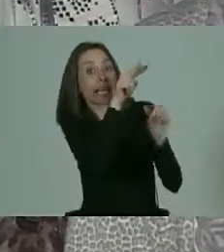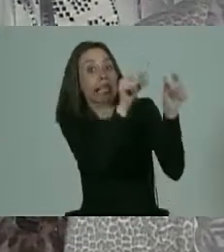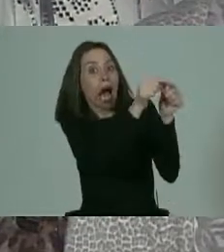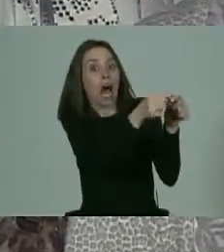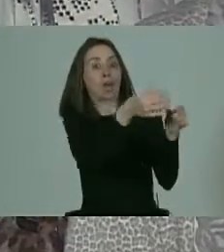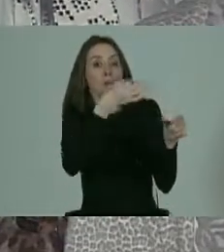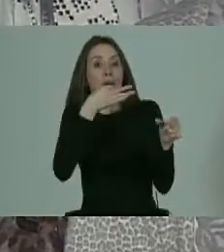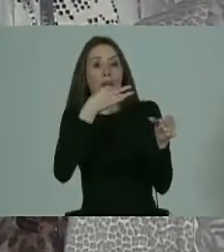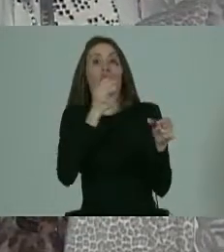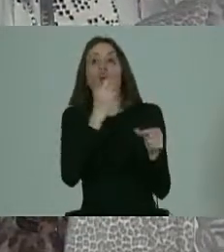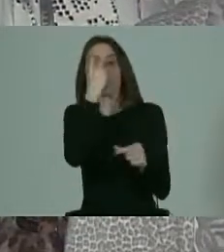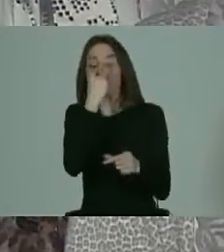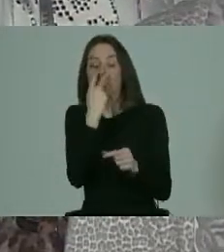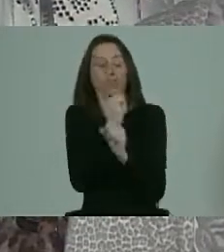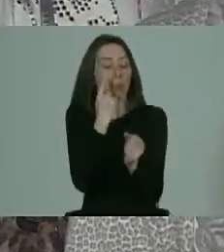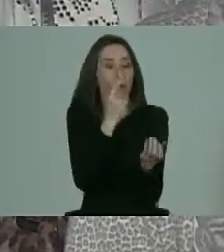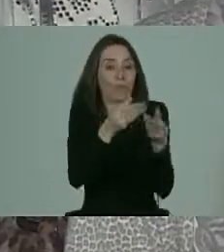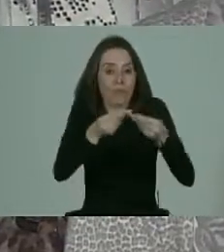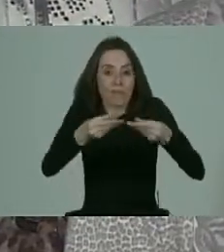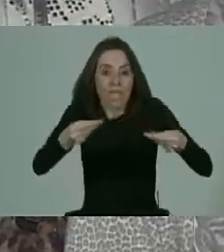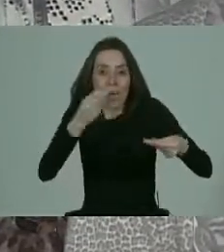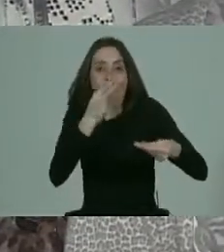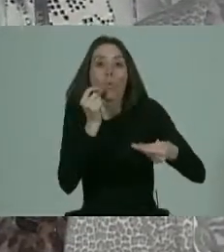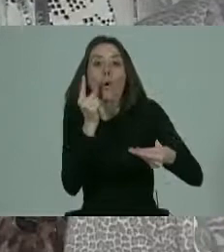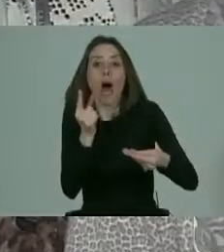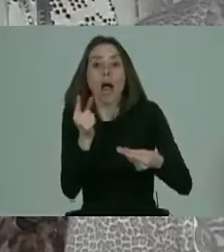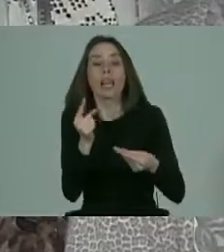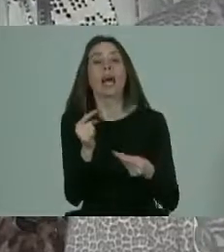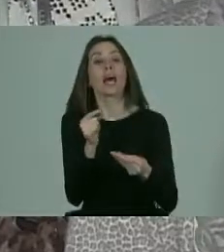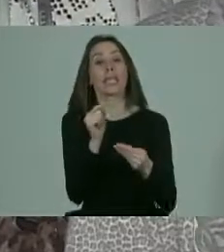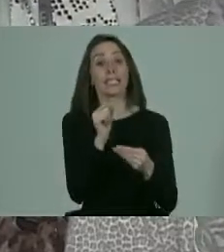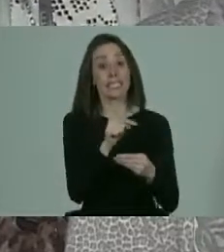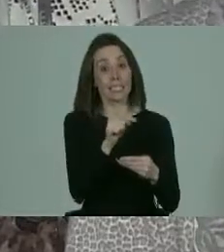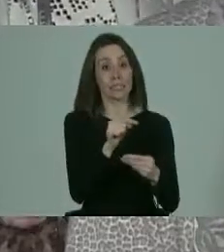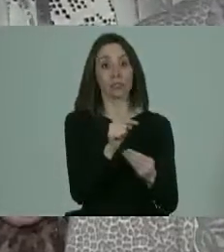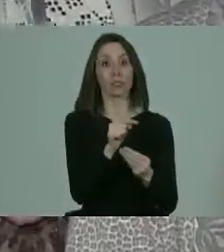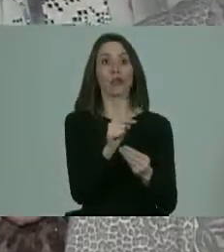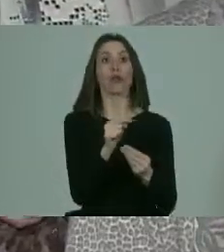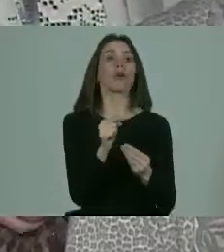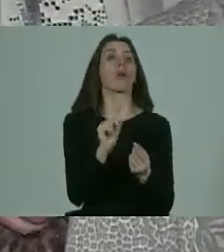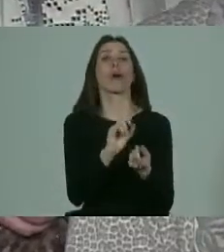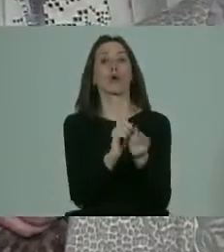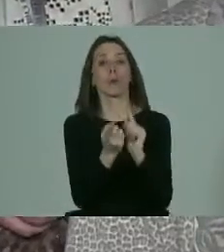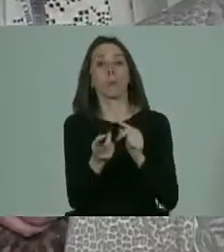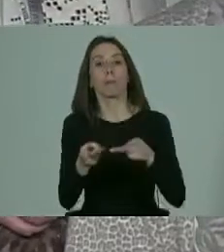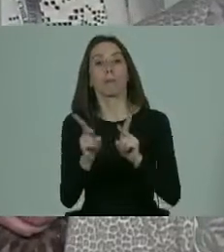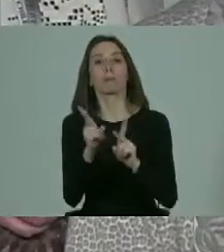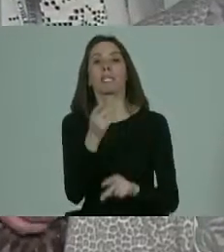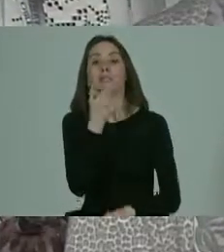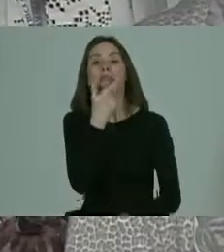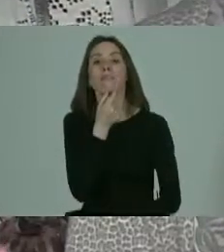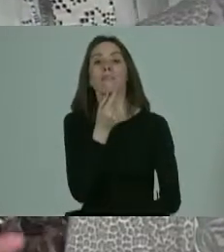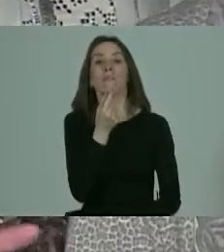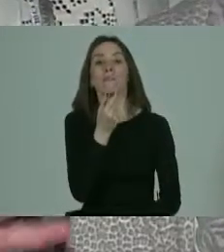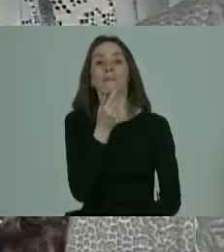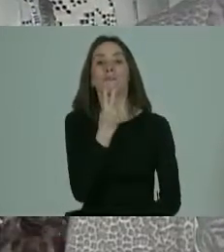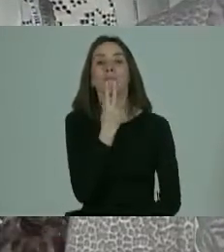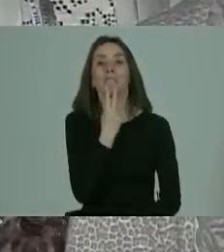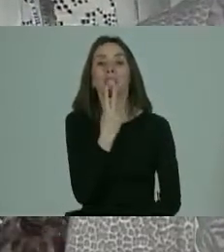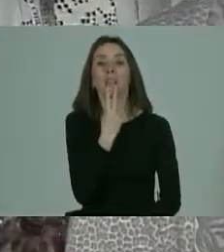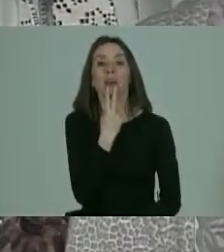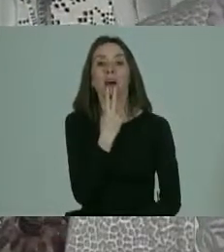ciega todo eso facilita que o yo una vida sin